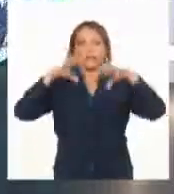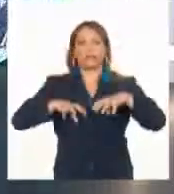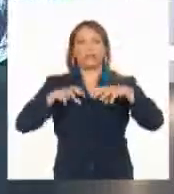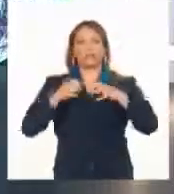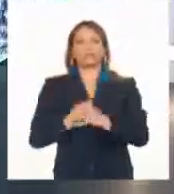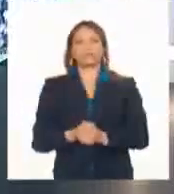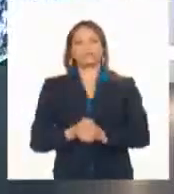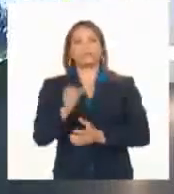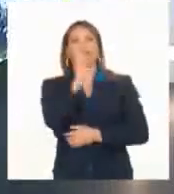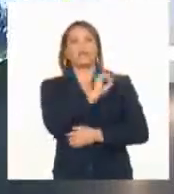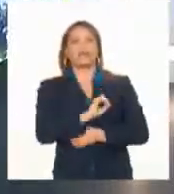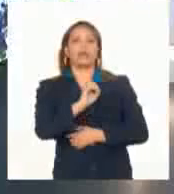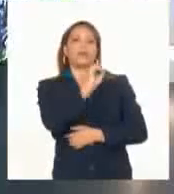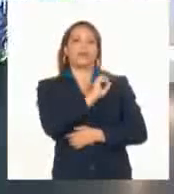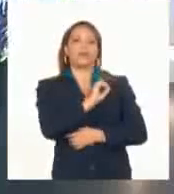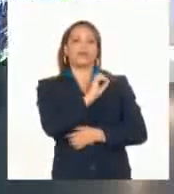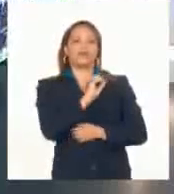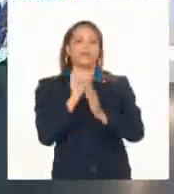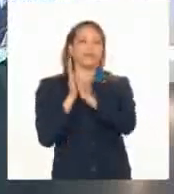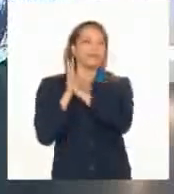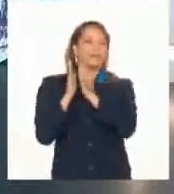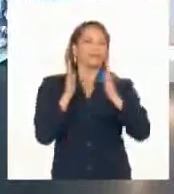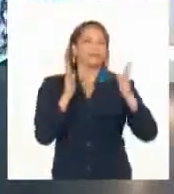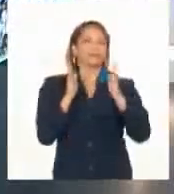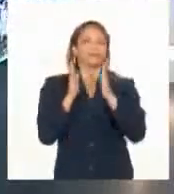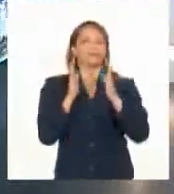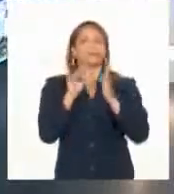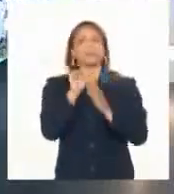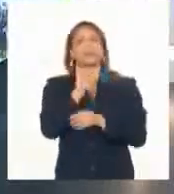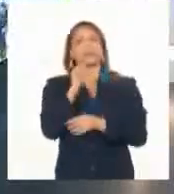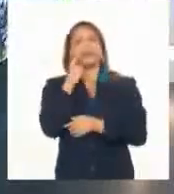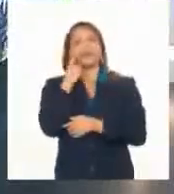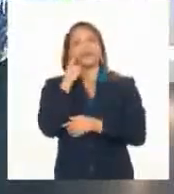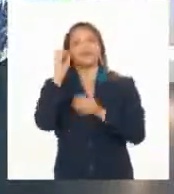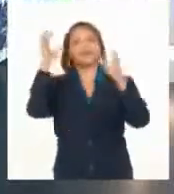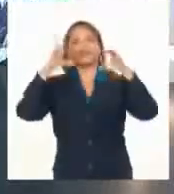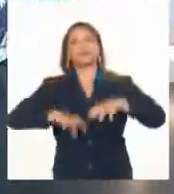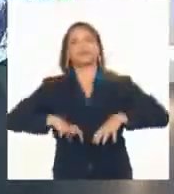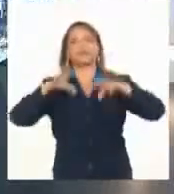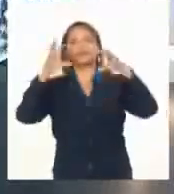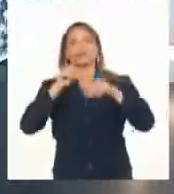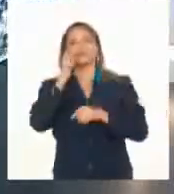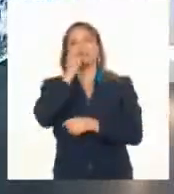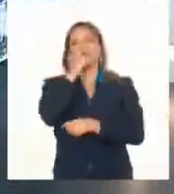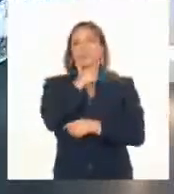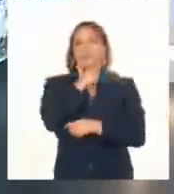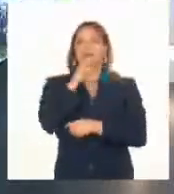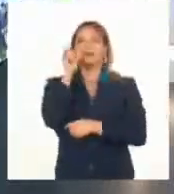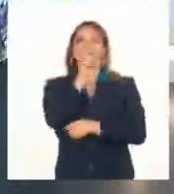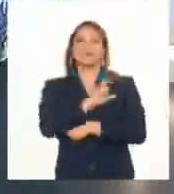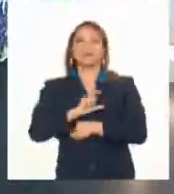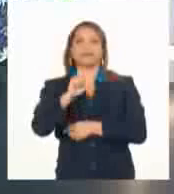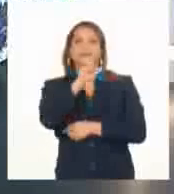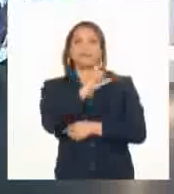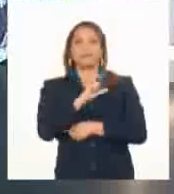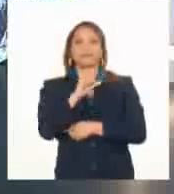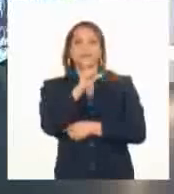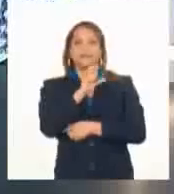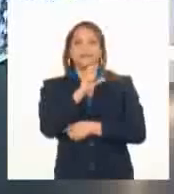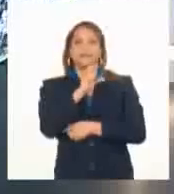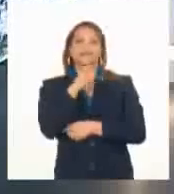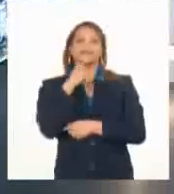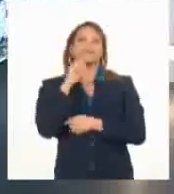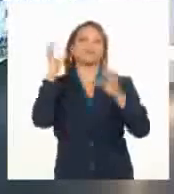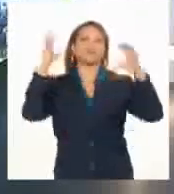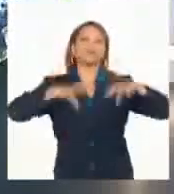el oriente, o sea, sobre la mitad oriental, porque también hemos tenido lluvia en Ciego de Ávila, Camagüey, muy numerosa